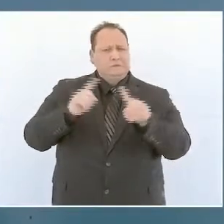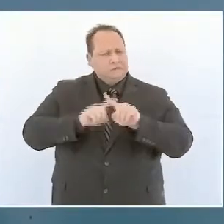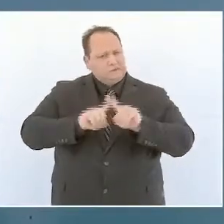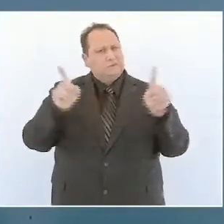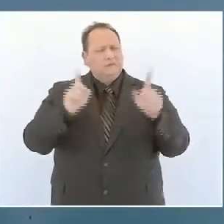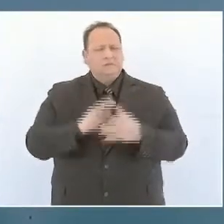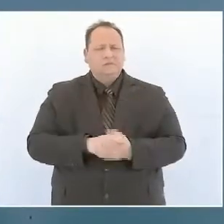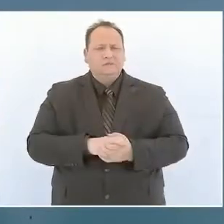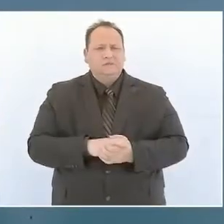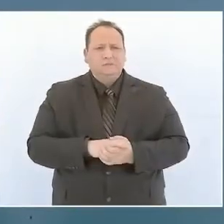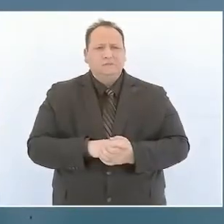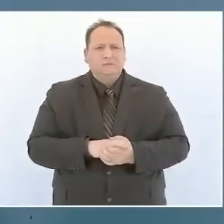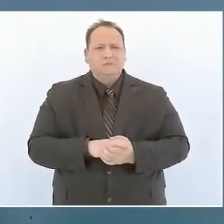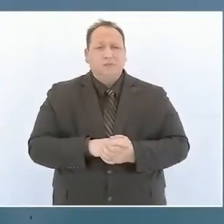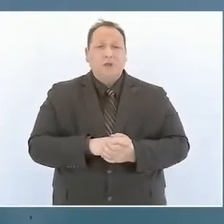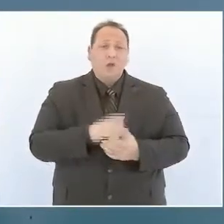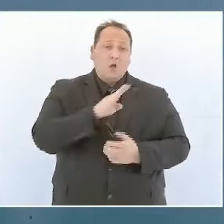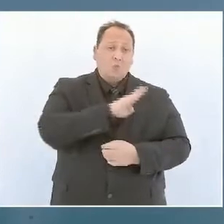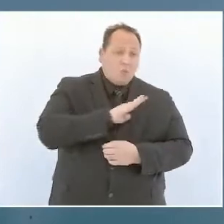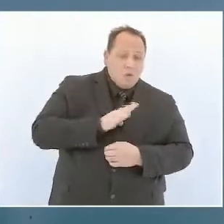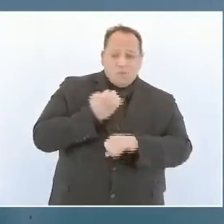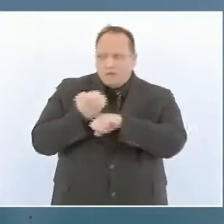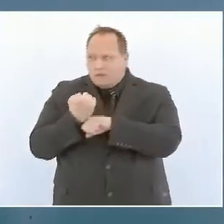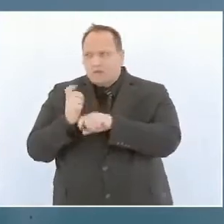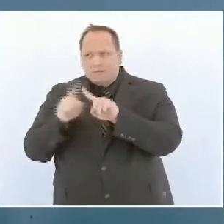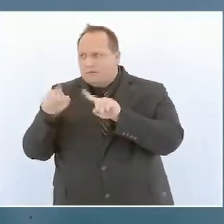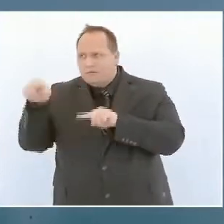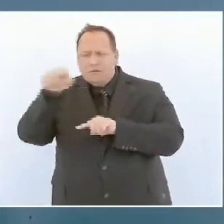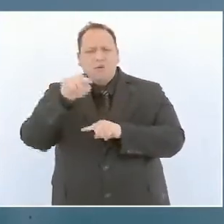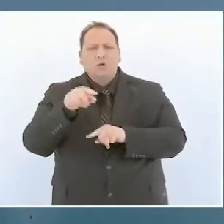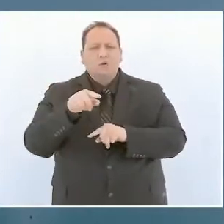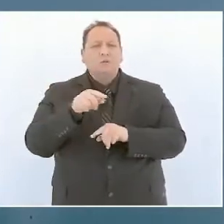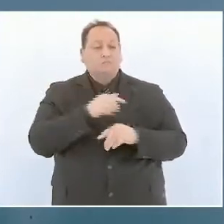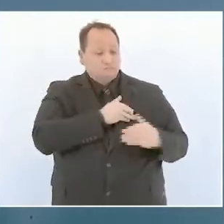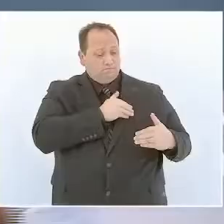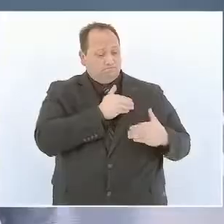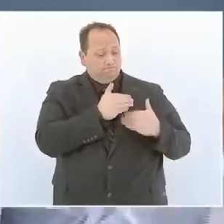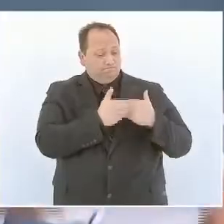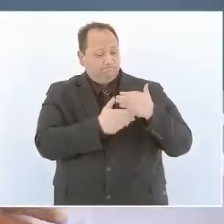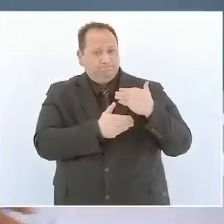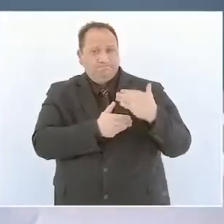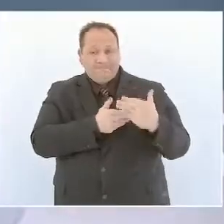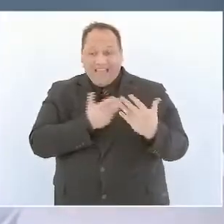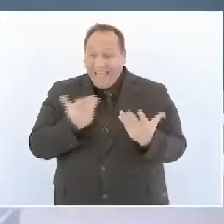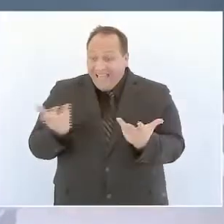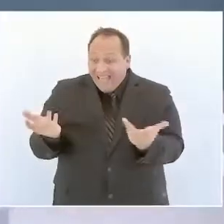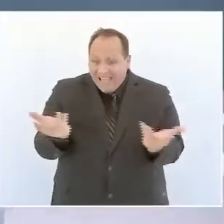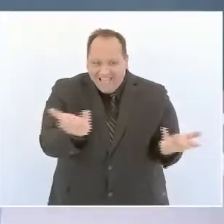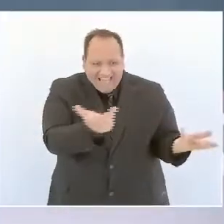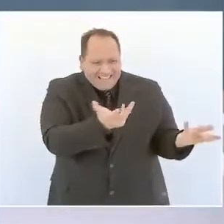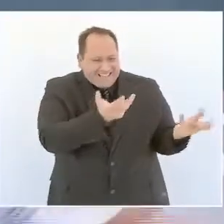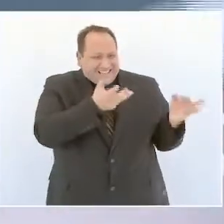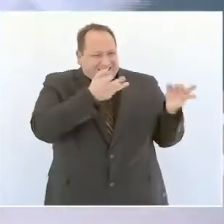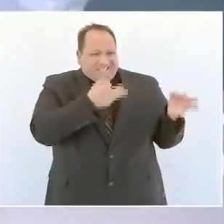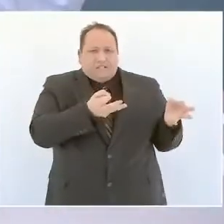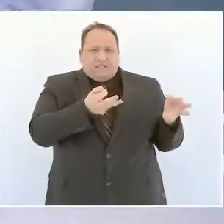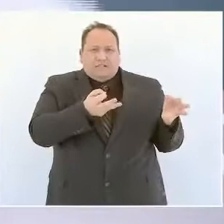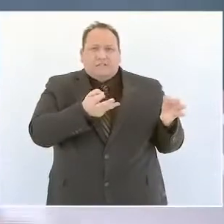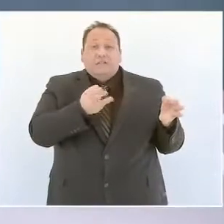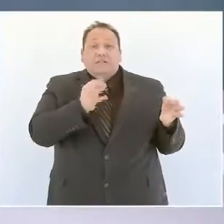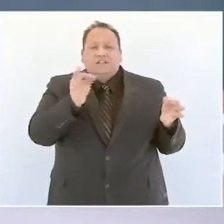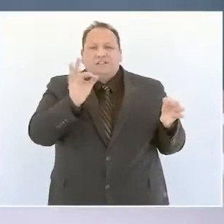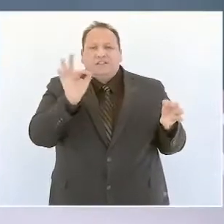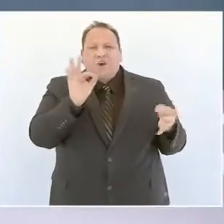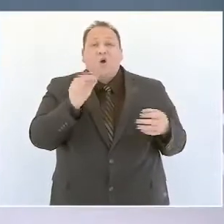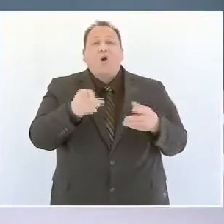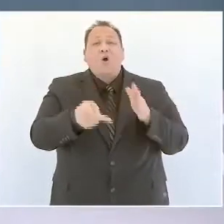Entonces, todo lo que se ha ido ganando se podría perder si de